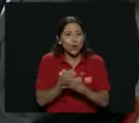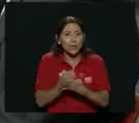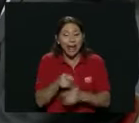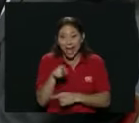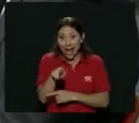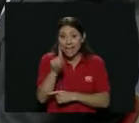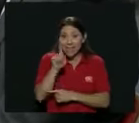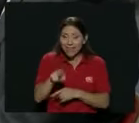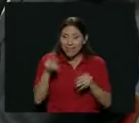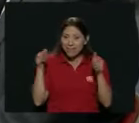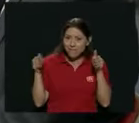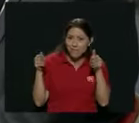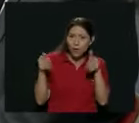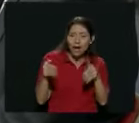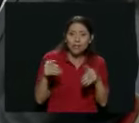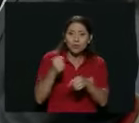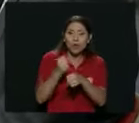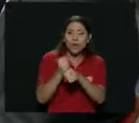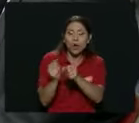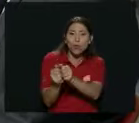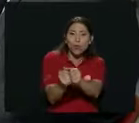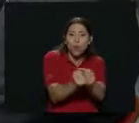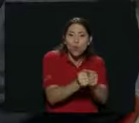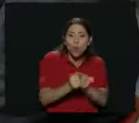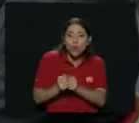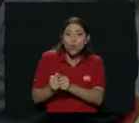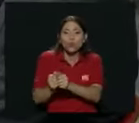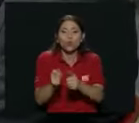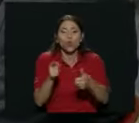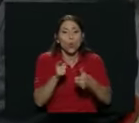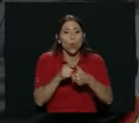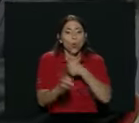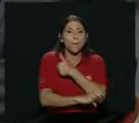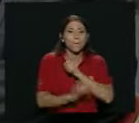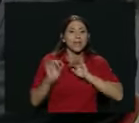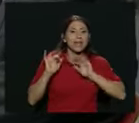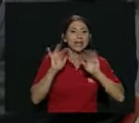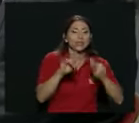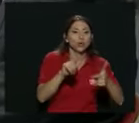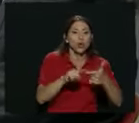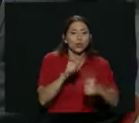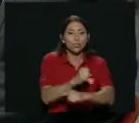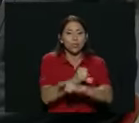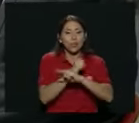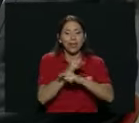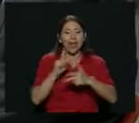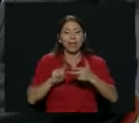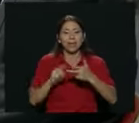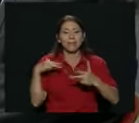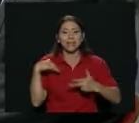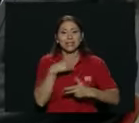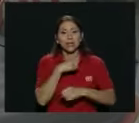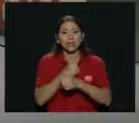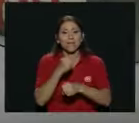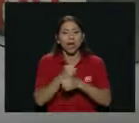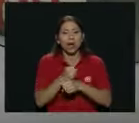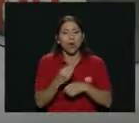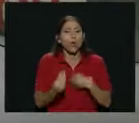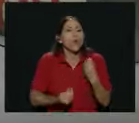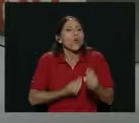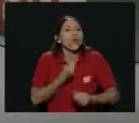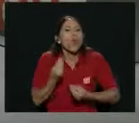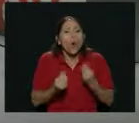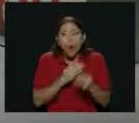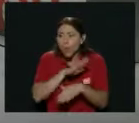que ahí es donde debería enfocarse también un trabajo conjunto con la parte de migración, el tema de seguridad, el tema del Ministerio de Trabajo.